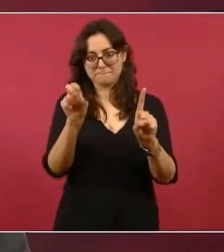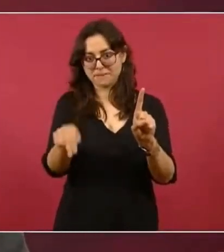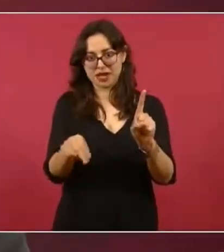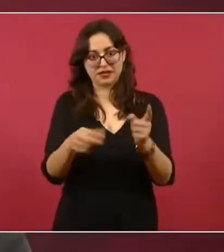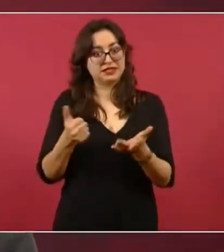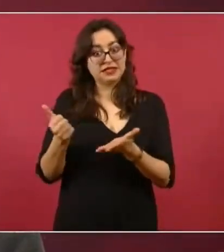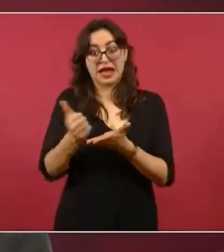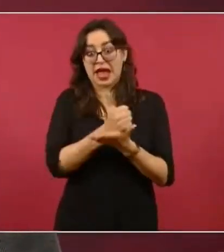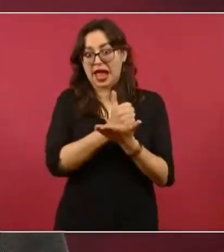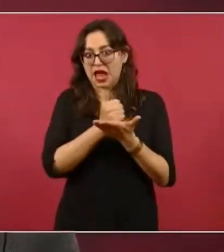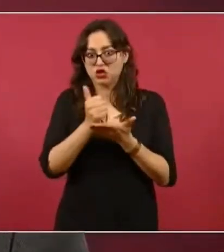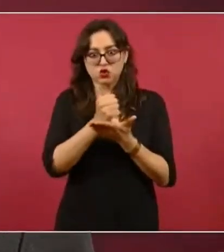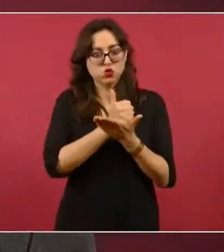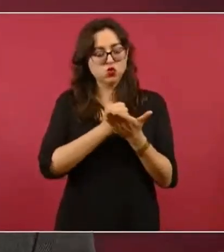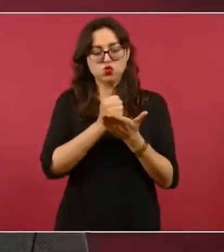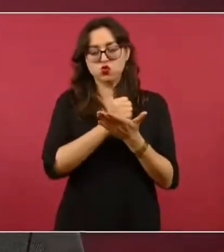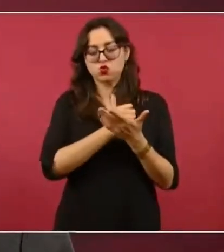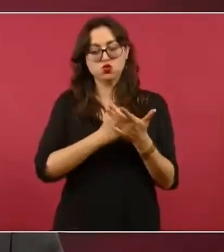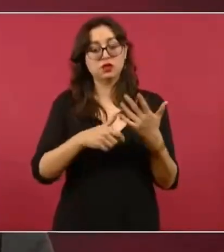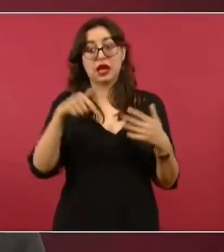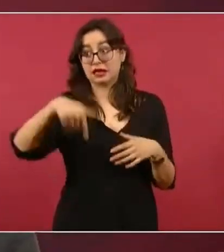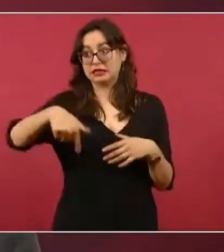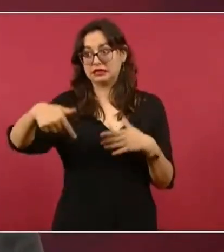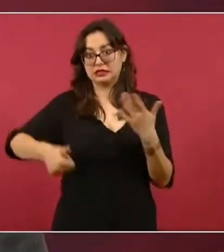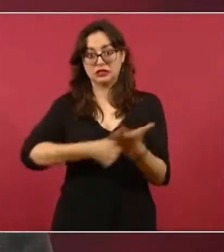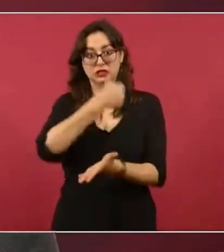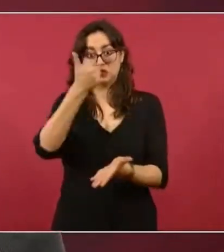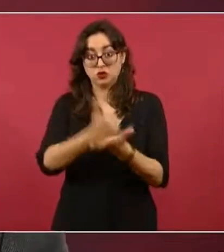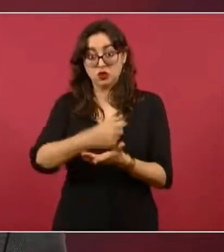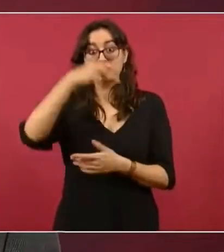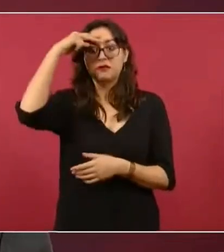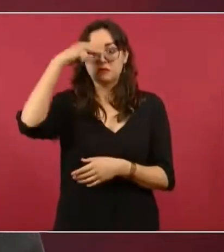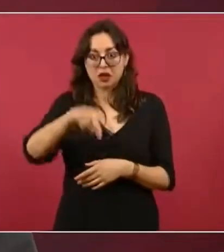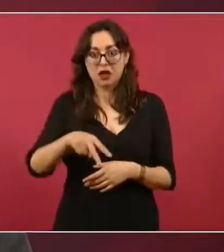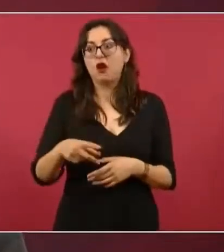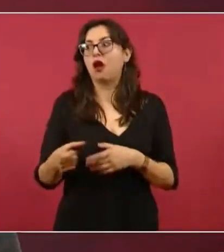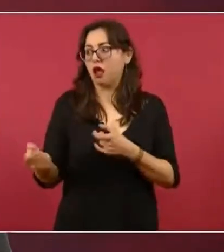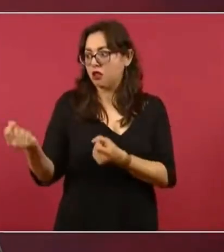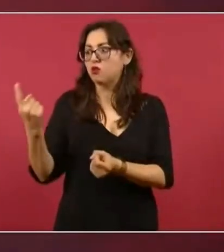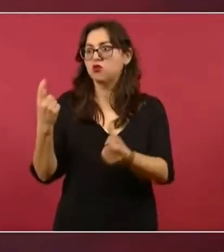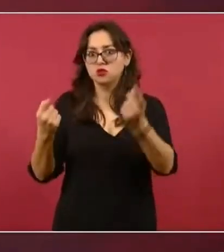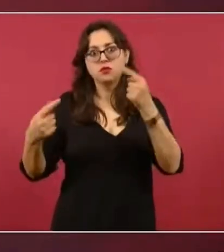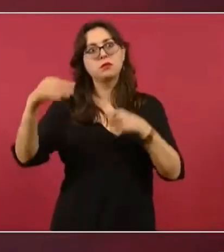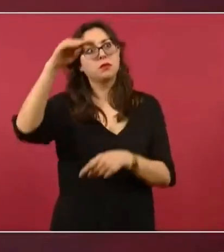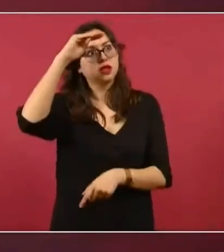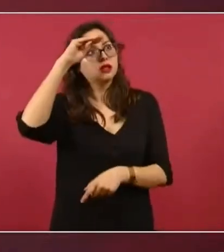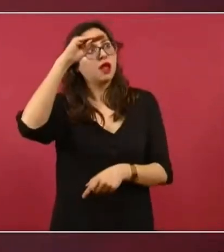y se estaba metiendo en la ciudad hasta en las colonias populares.